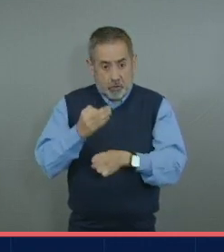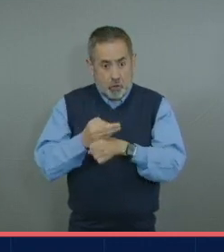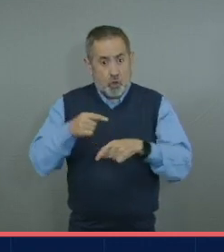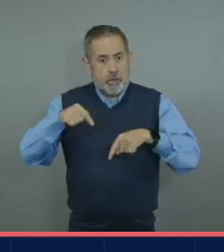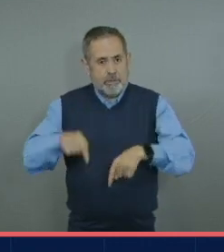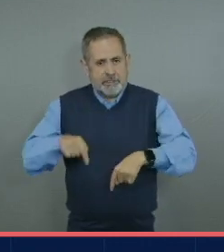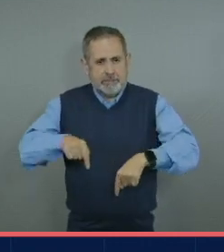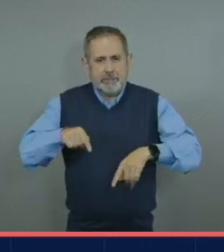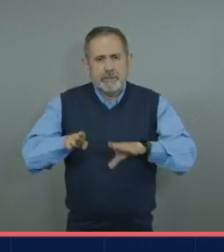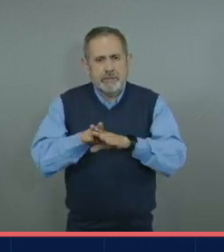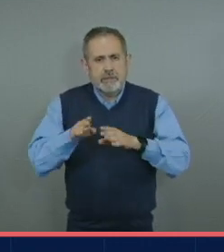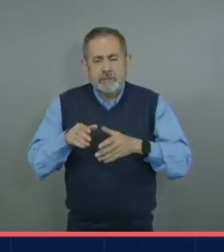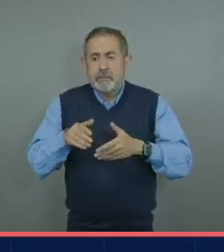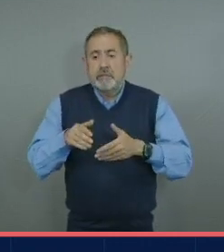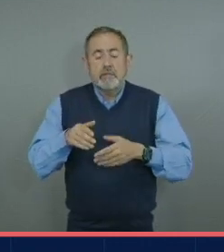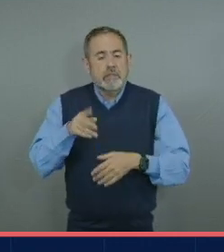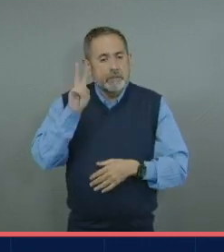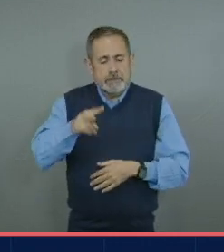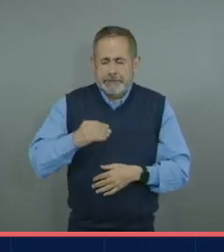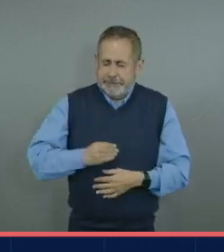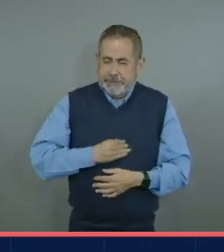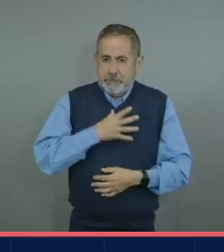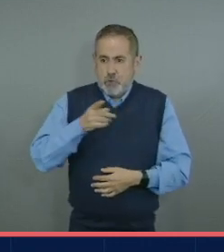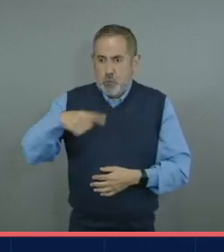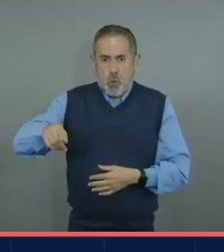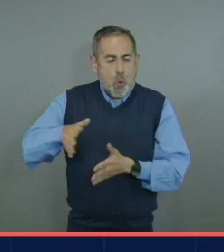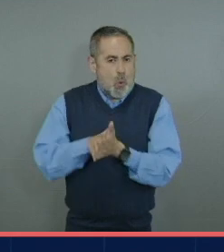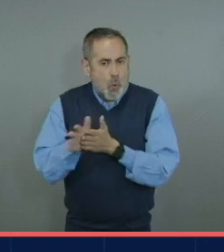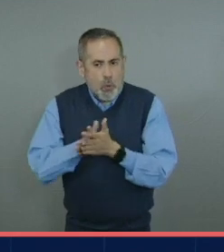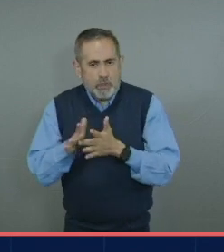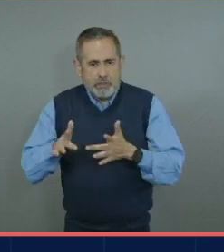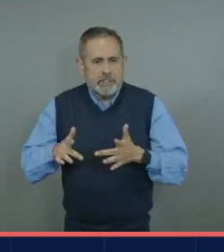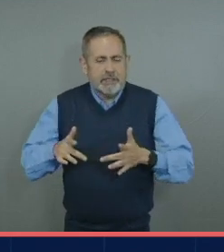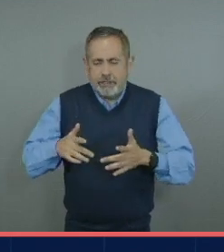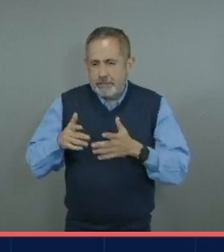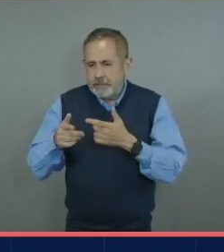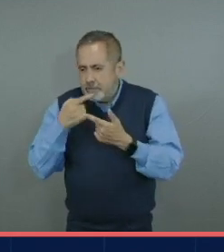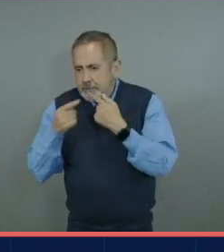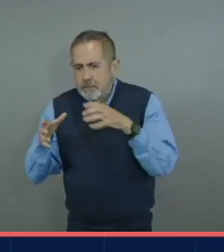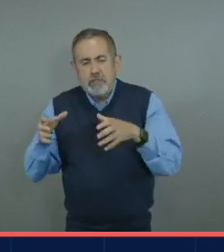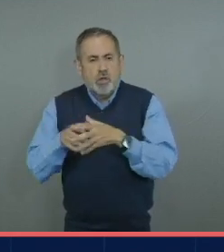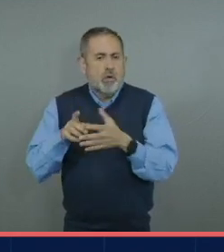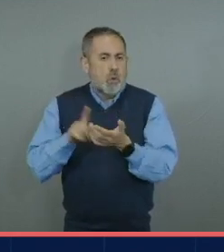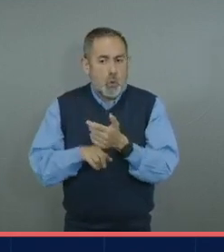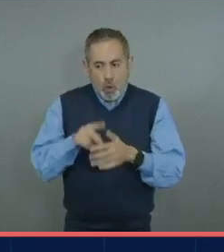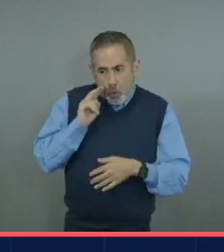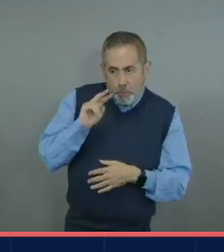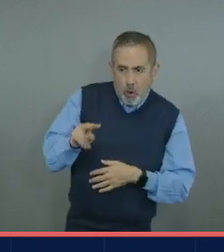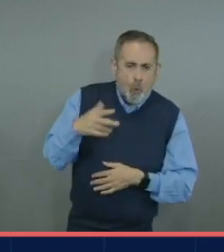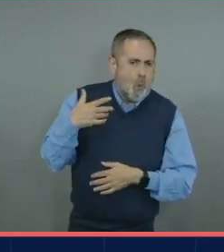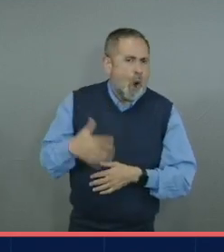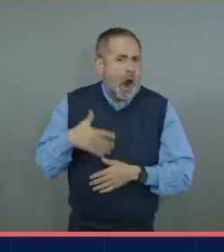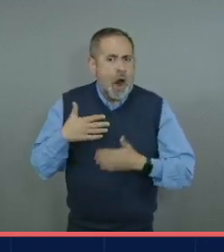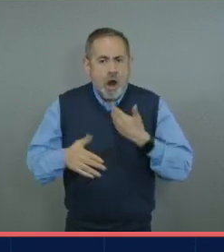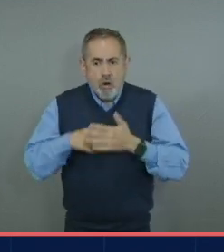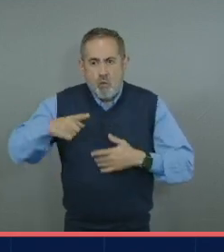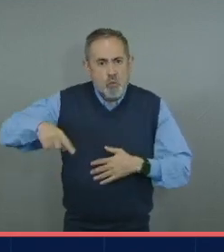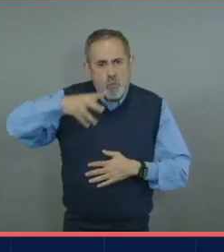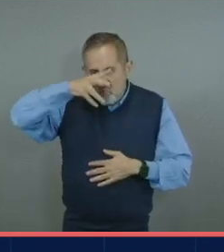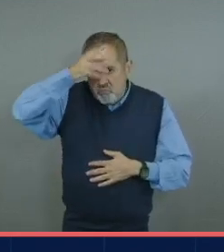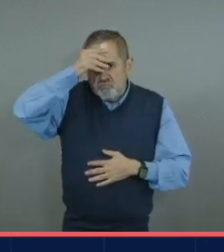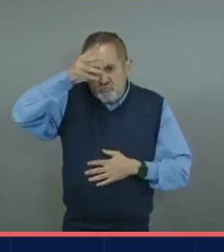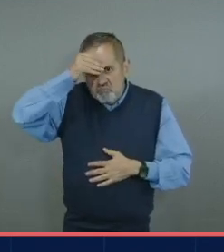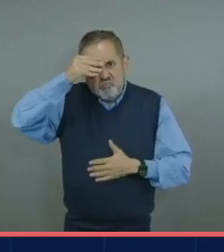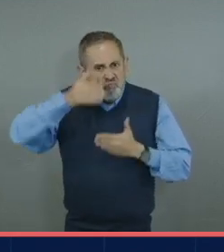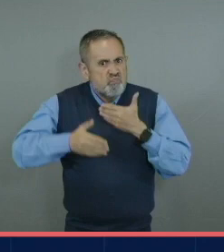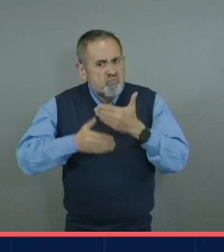encuentro, pues sinceramente se siente esa emoción, pero sobre todo se sienten esas ganas de que ustedes sigan aprendiendo. Y yo,